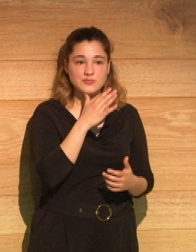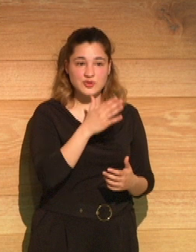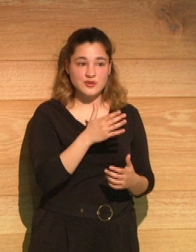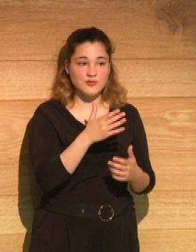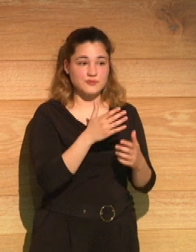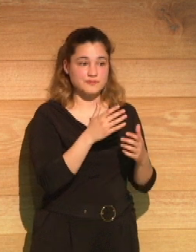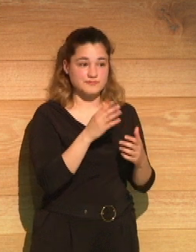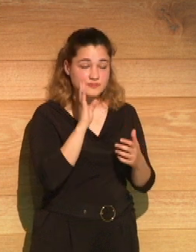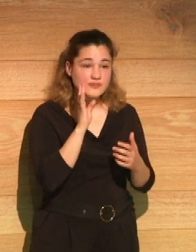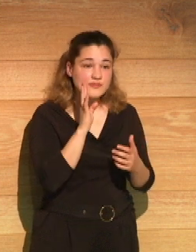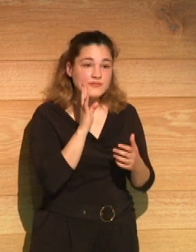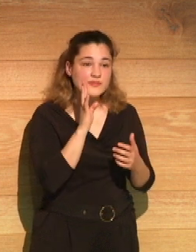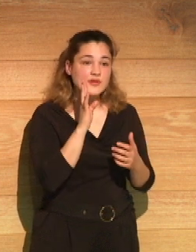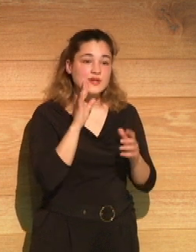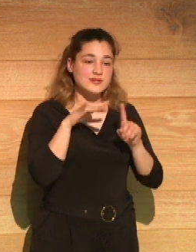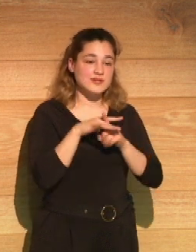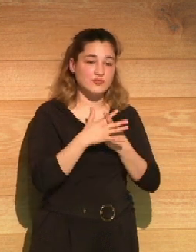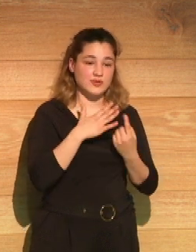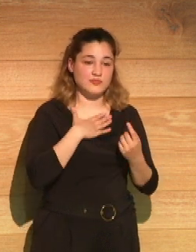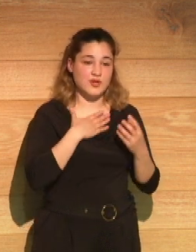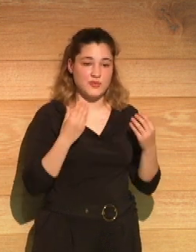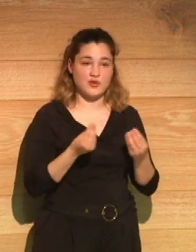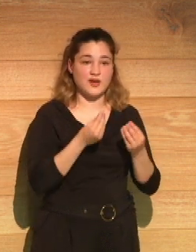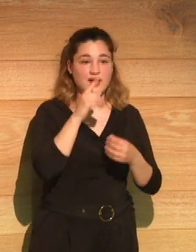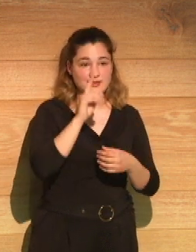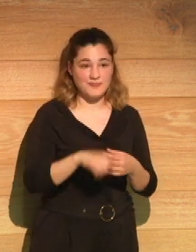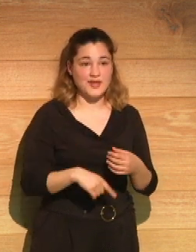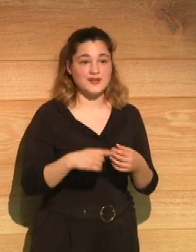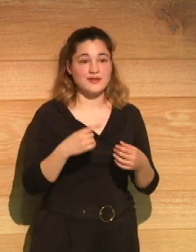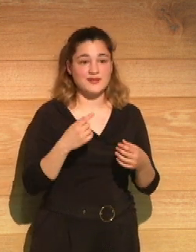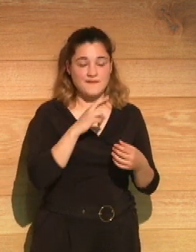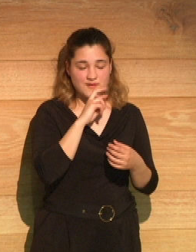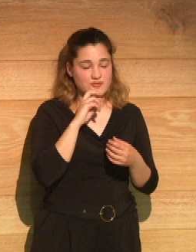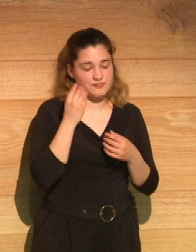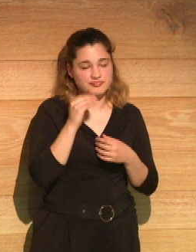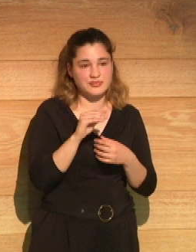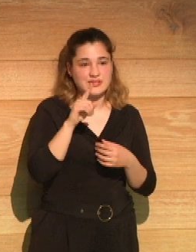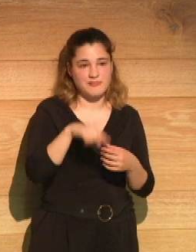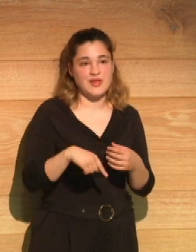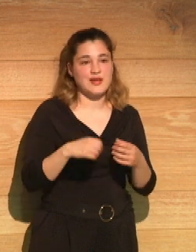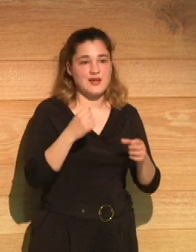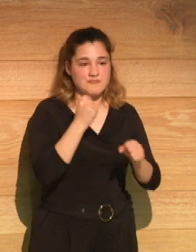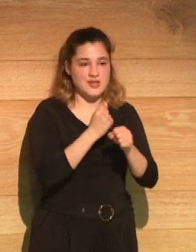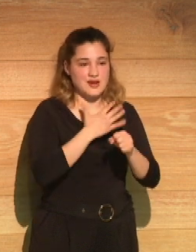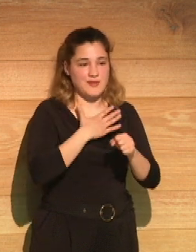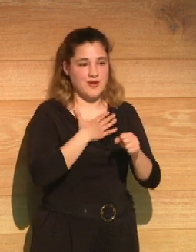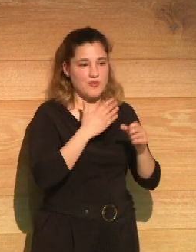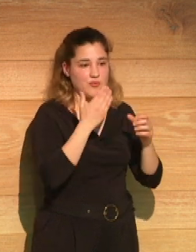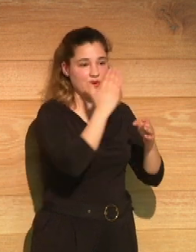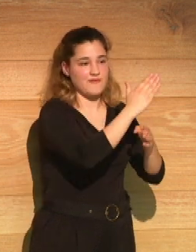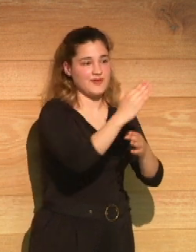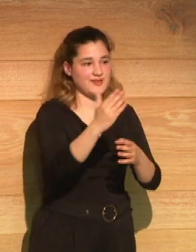nuestras situaciones y sobre todo ampliará el impacto de nuestro trabajo.